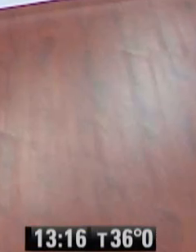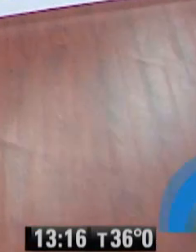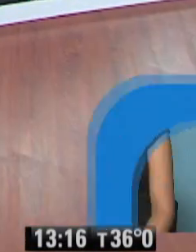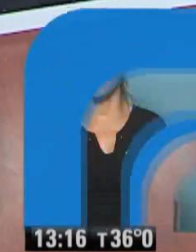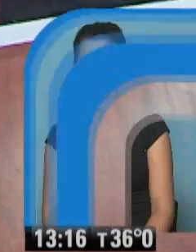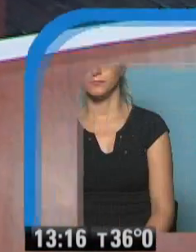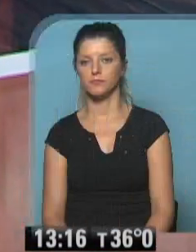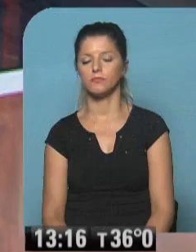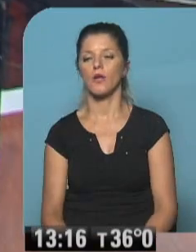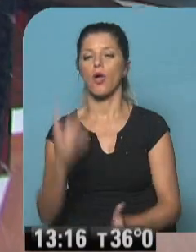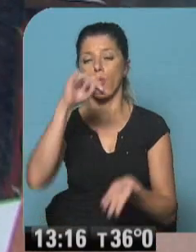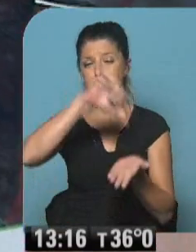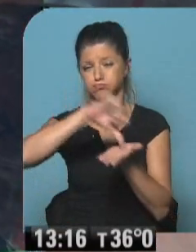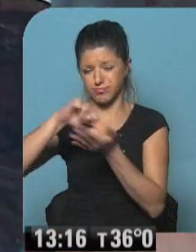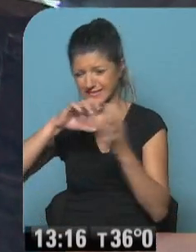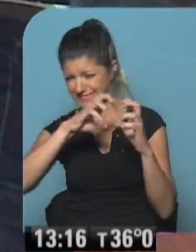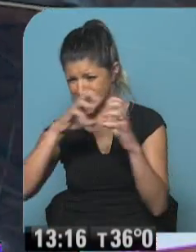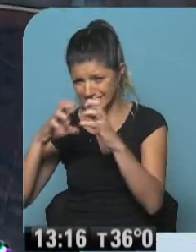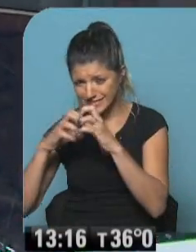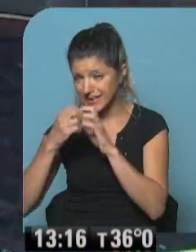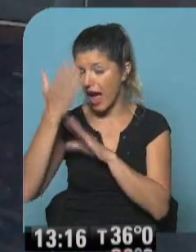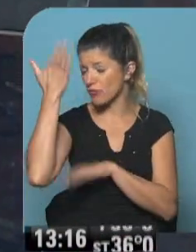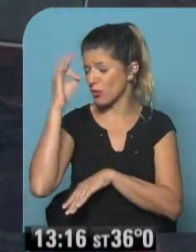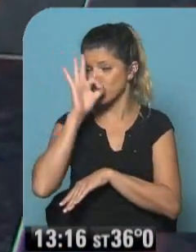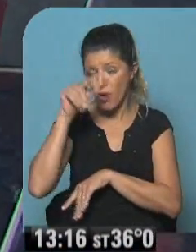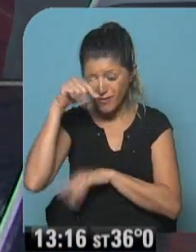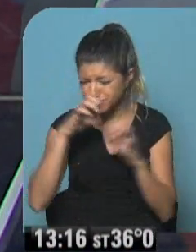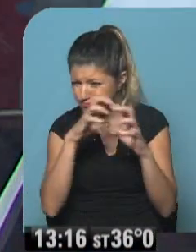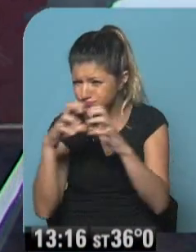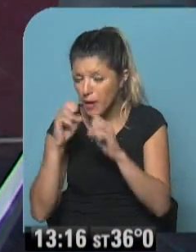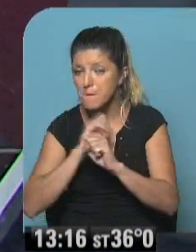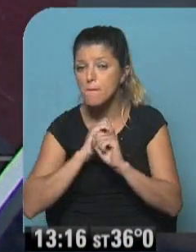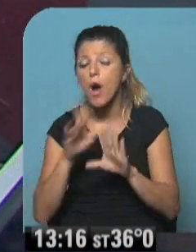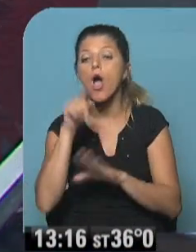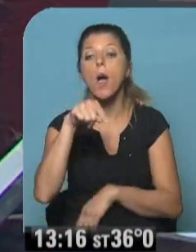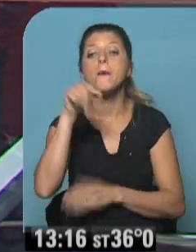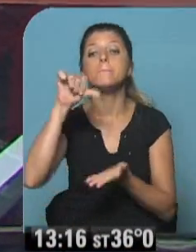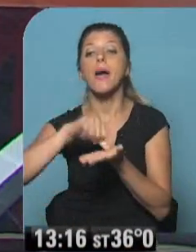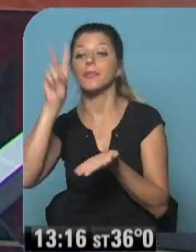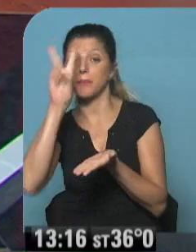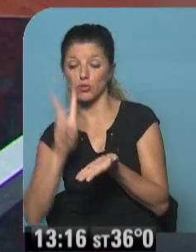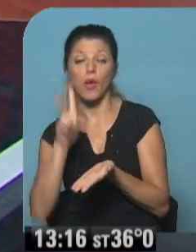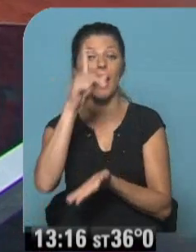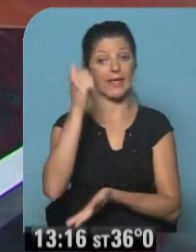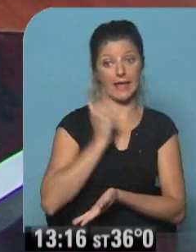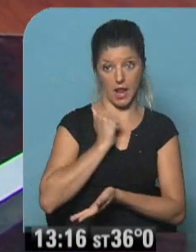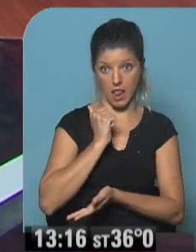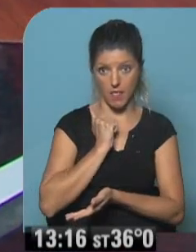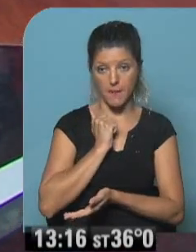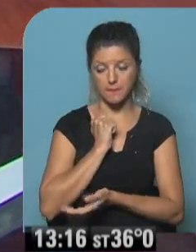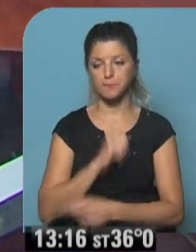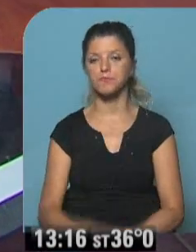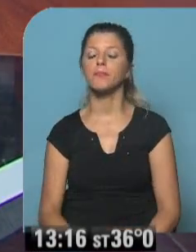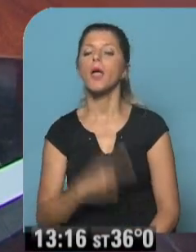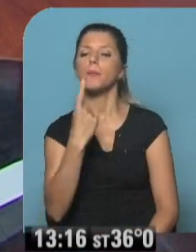Una crisis sin precedentes se ha desatado en la relación diplomática entre Venezuela y Canadá. Primero fue la remoción